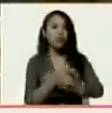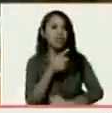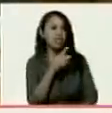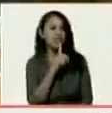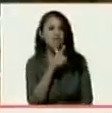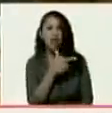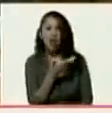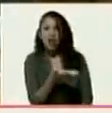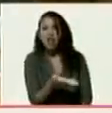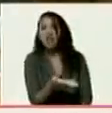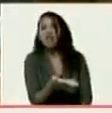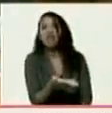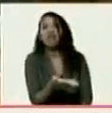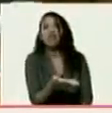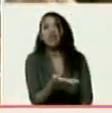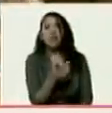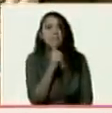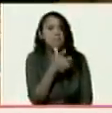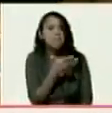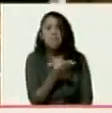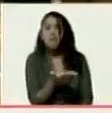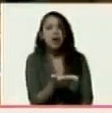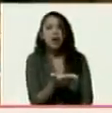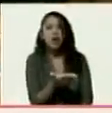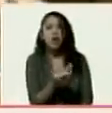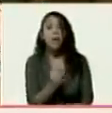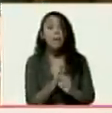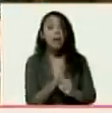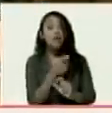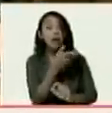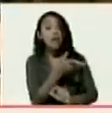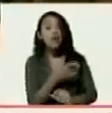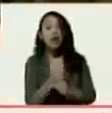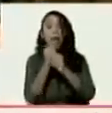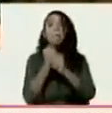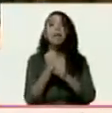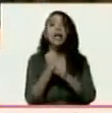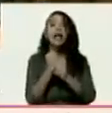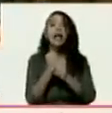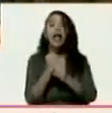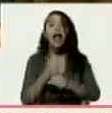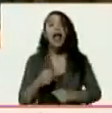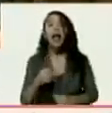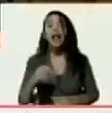Muy mala. Esperando a ellos que aparezca el Capitán América para que los ayuden. No.